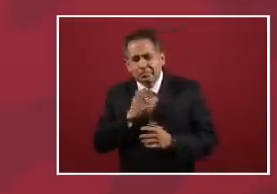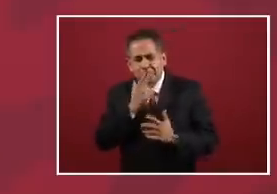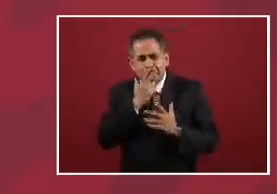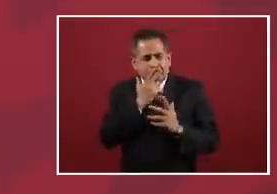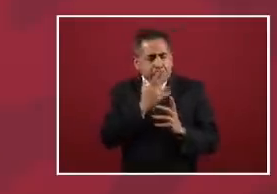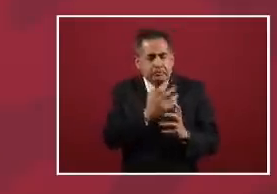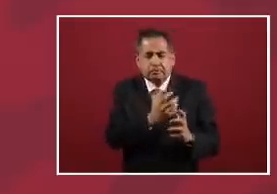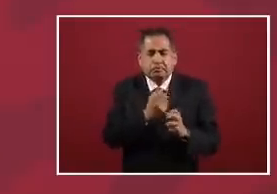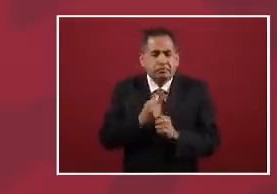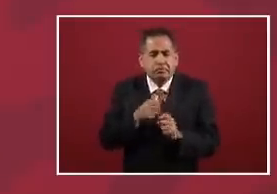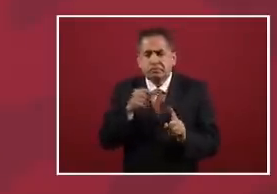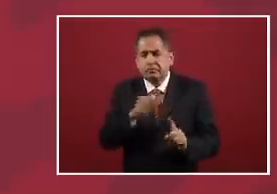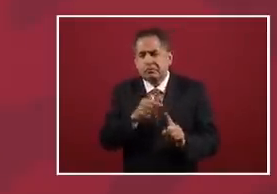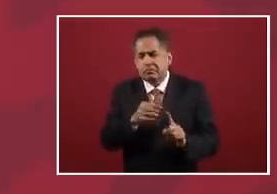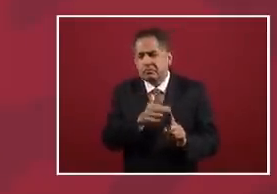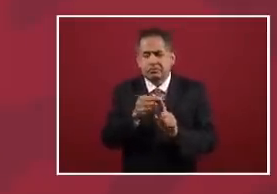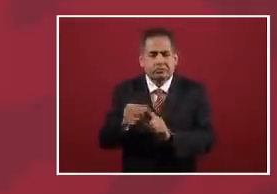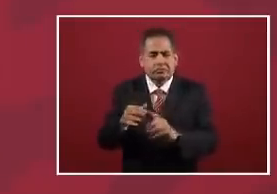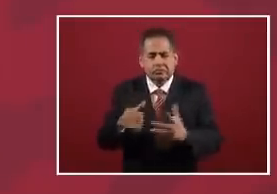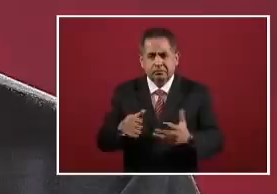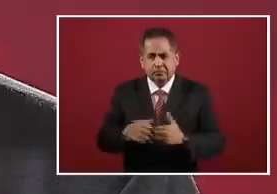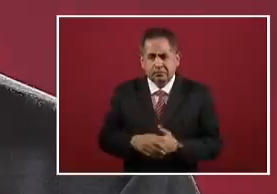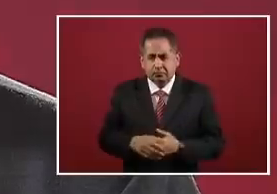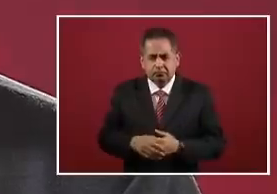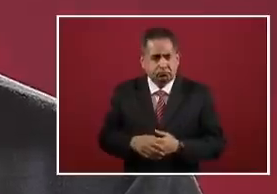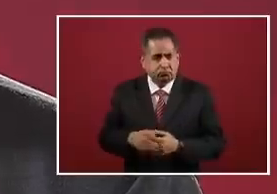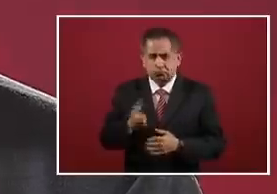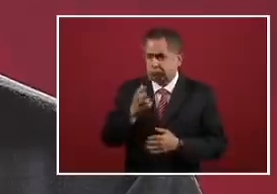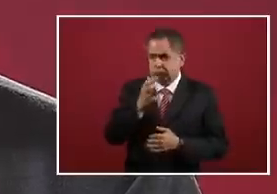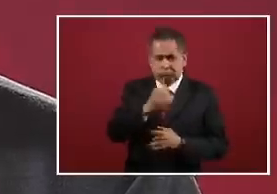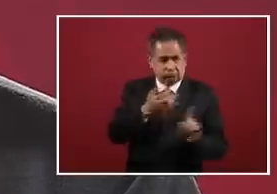querida por los mexicanos,